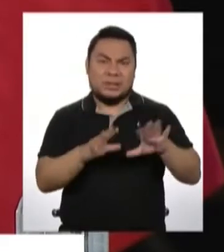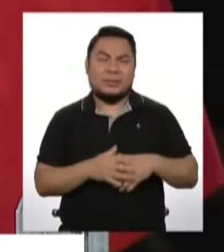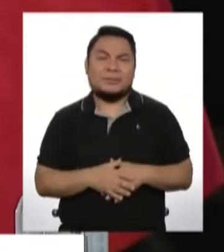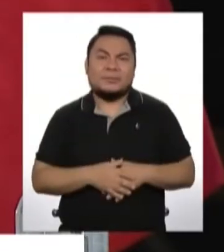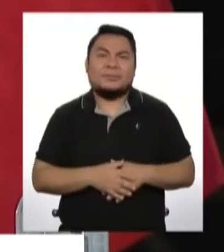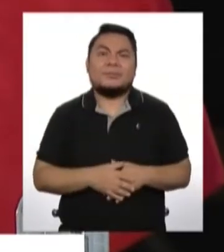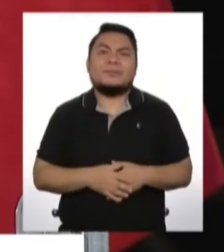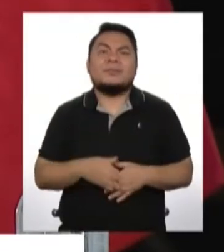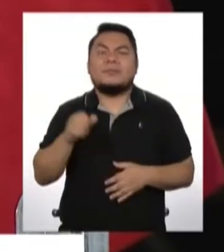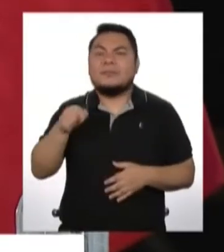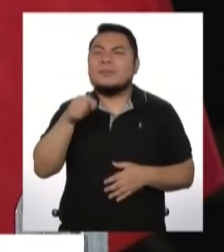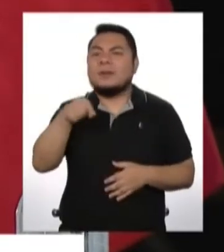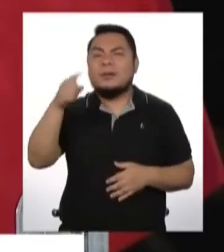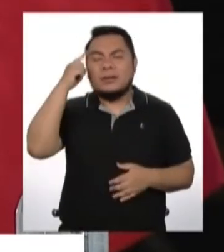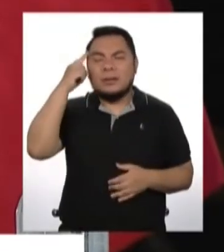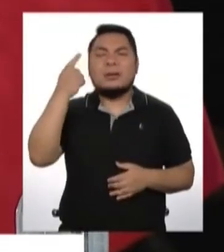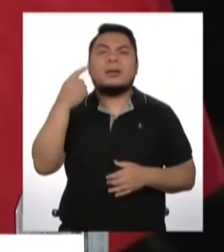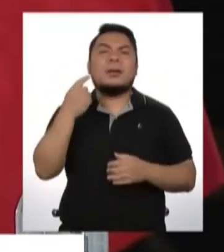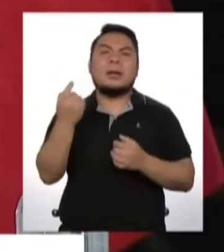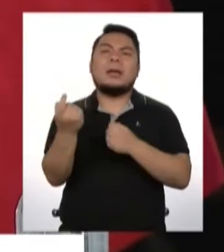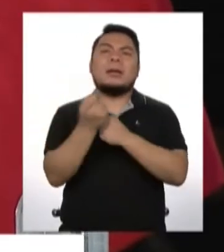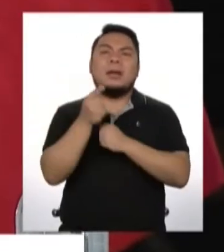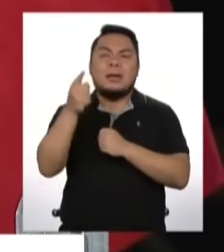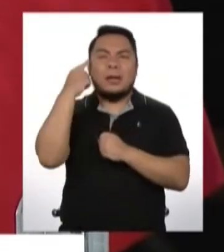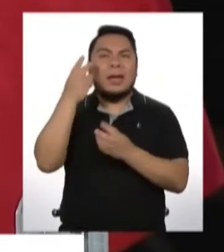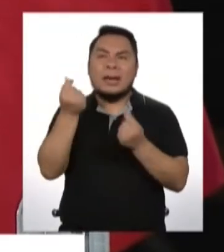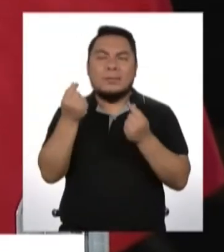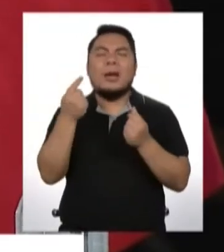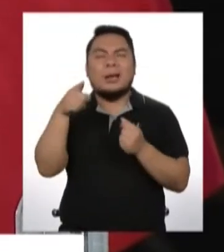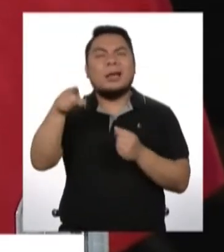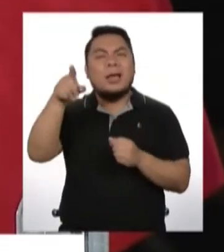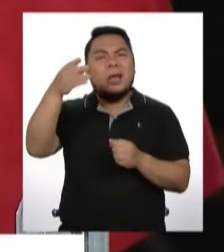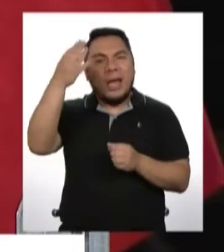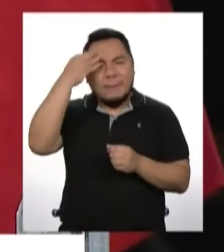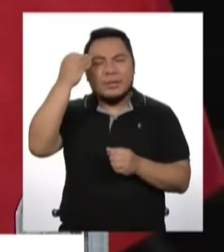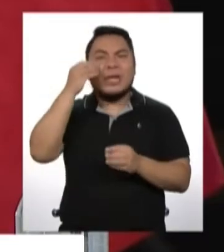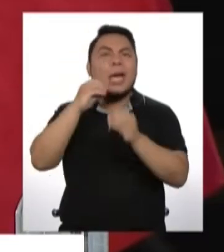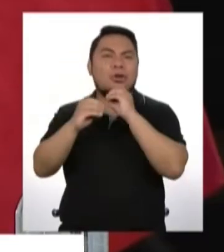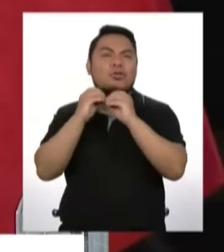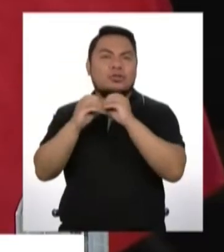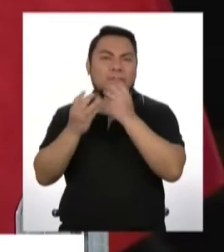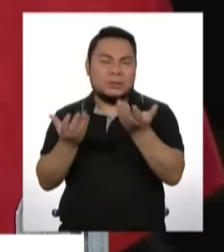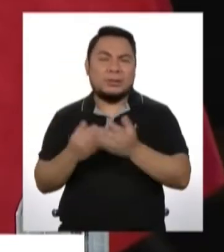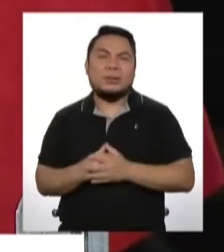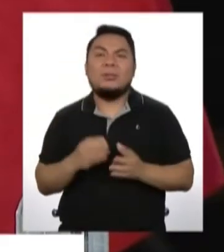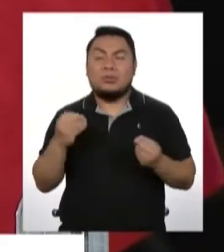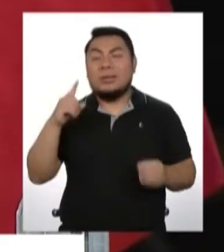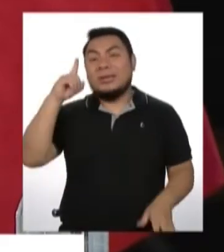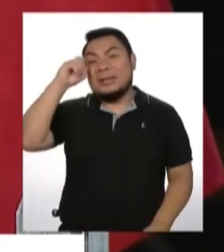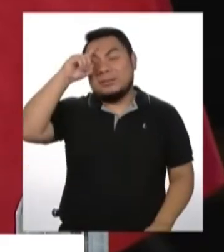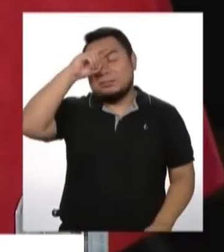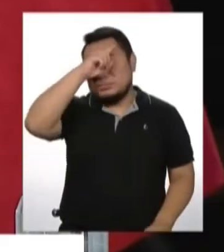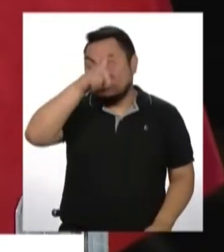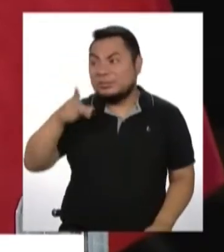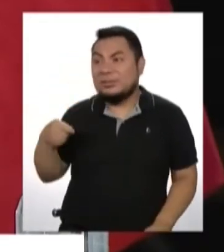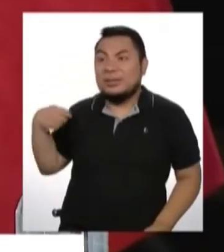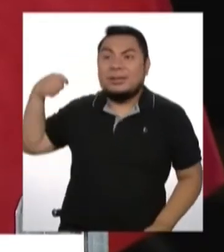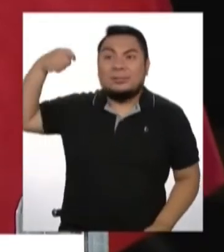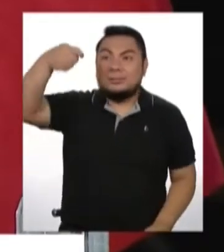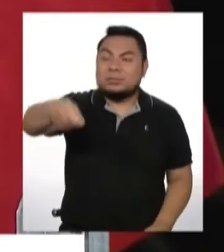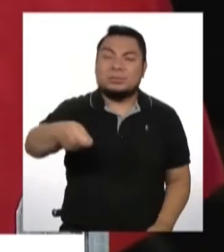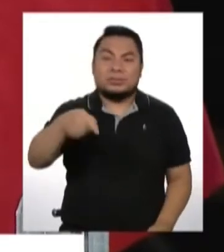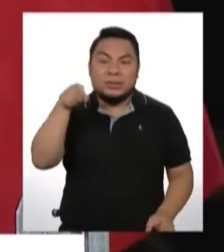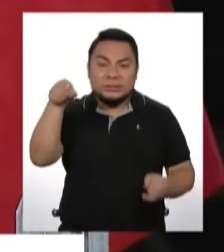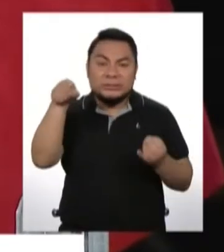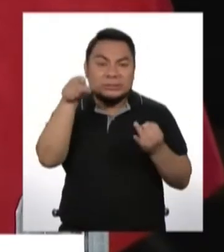¿no? Y esas son las enseñanzas que nos dejan este tipo de problemas. ¿Por qué es tan dificultoso hacer la transferencia? Si voluntad